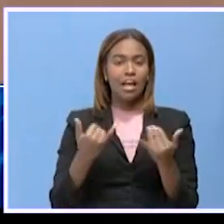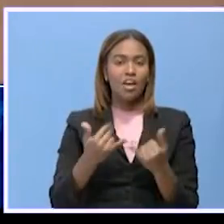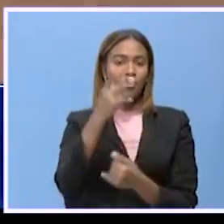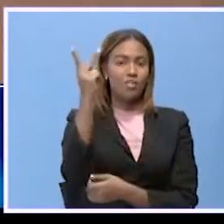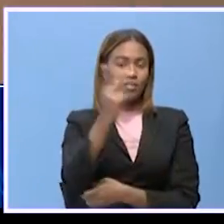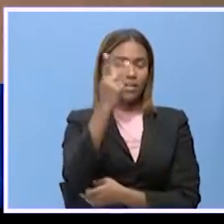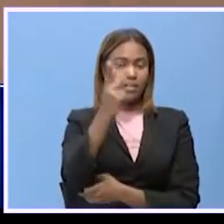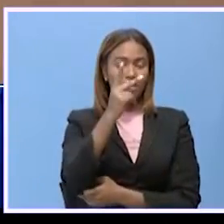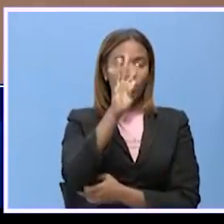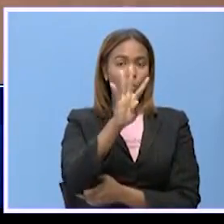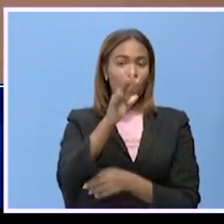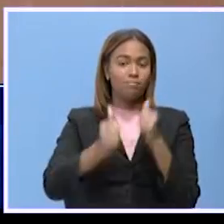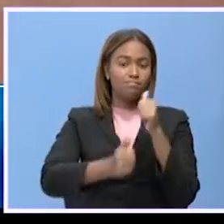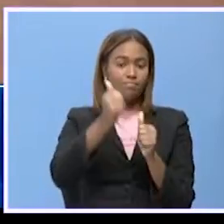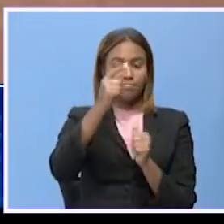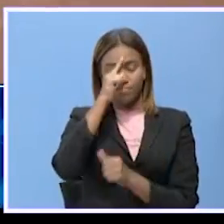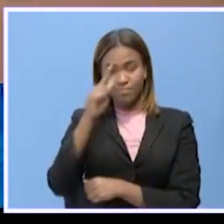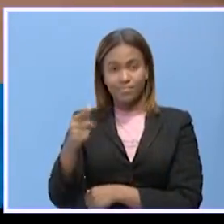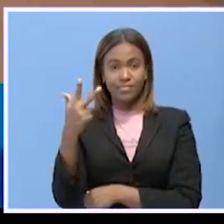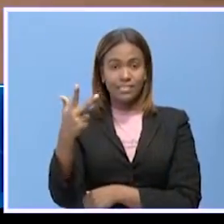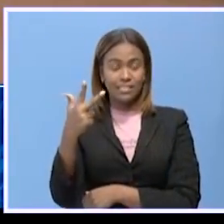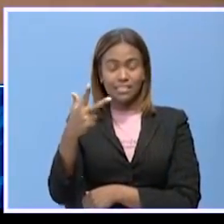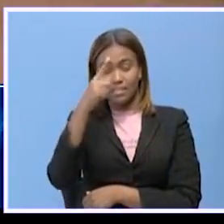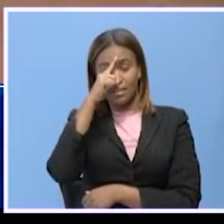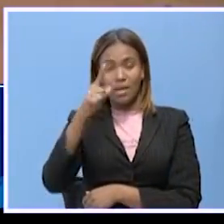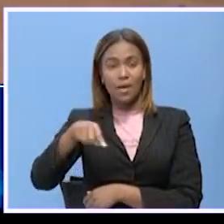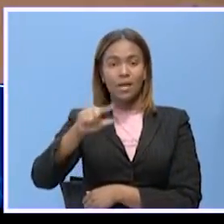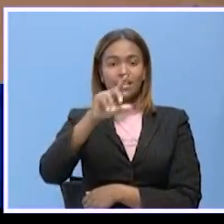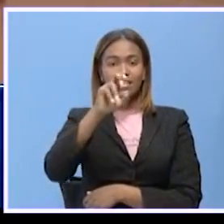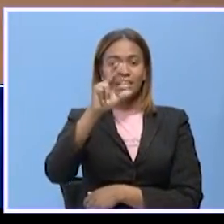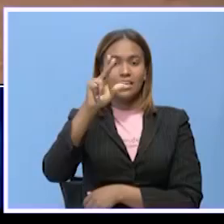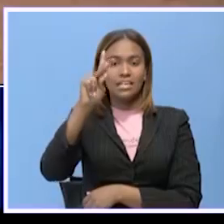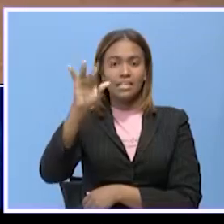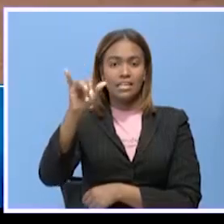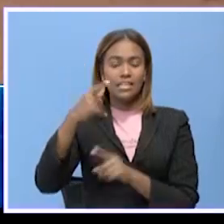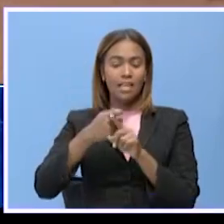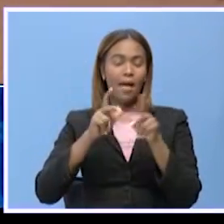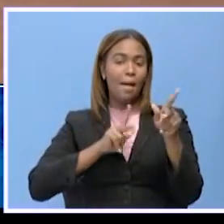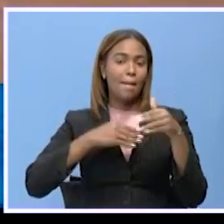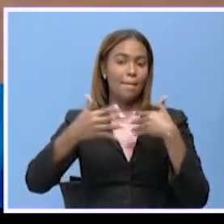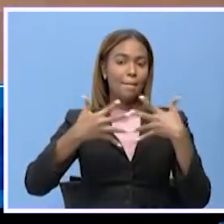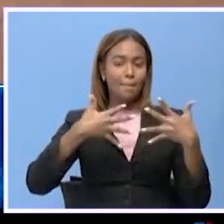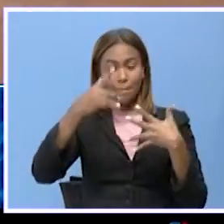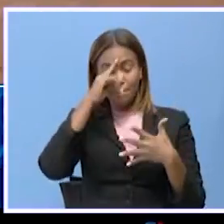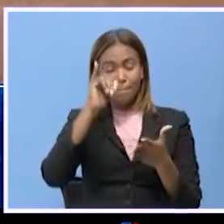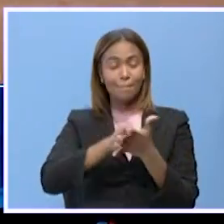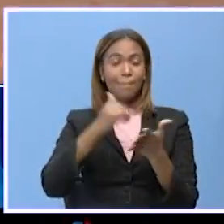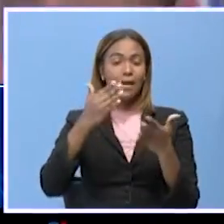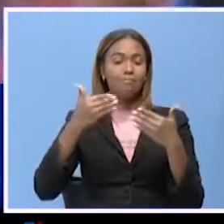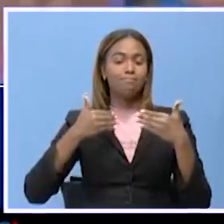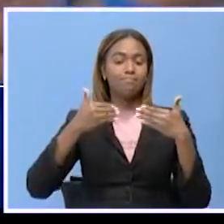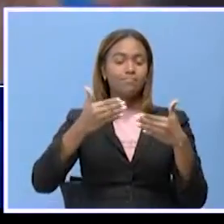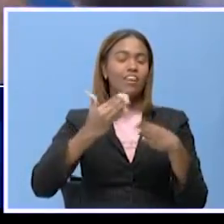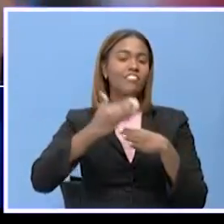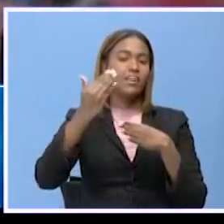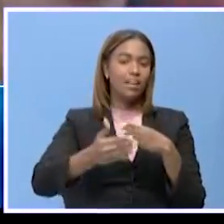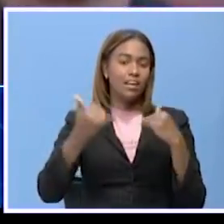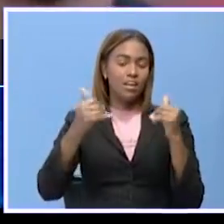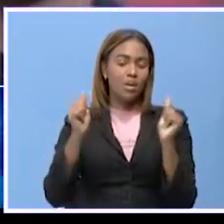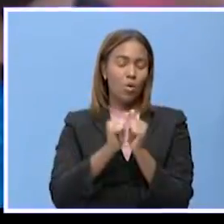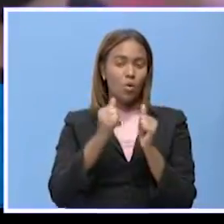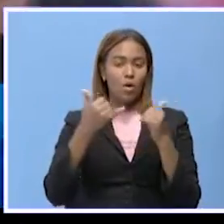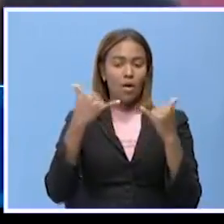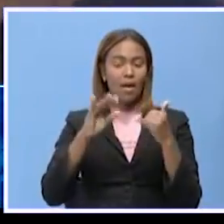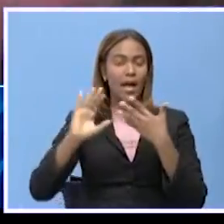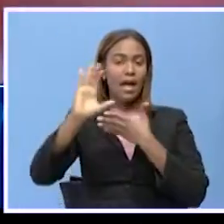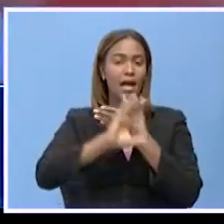viernes 4-3 a los federales de Chiriquí de Panamá, para de esta forma acceder a la final de la